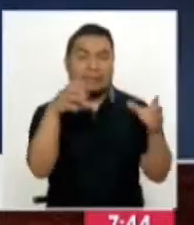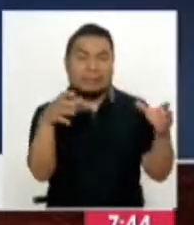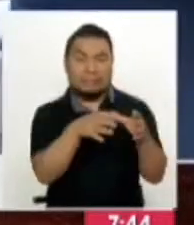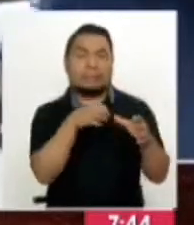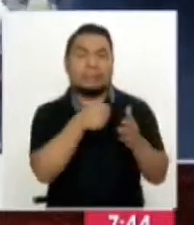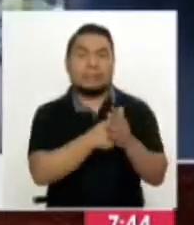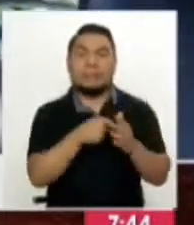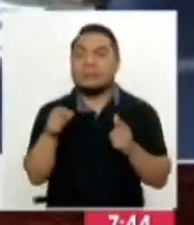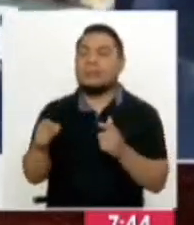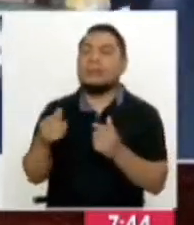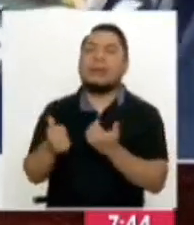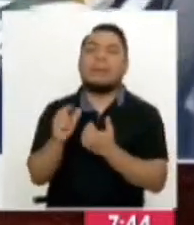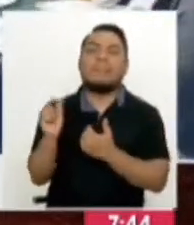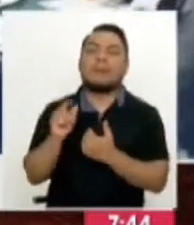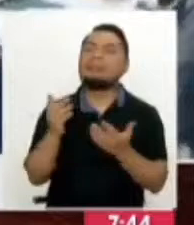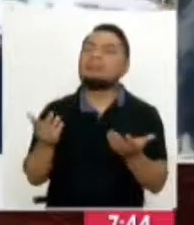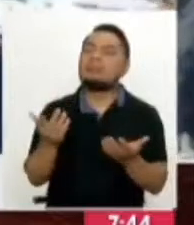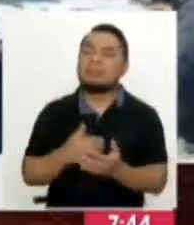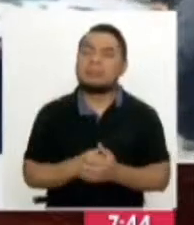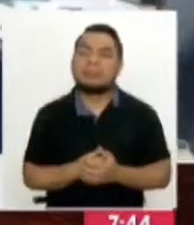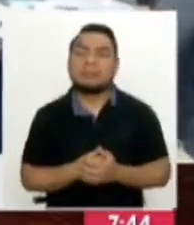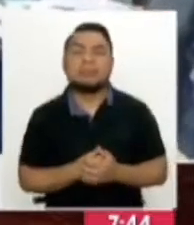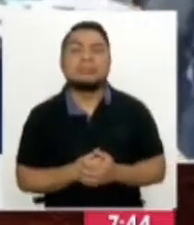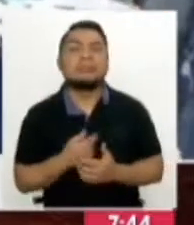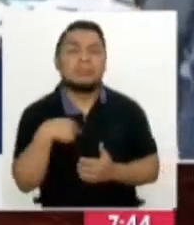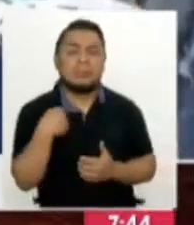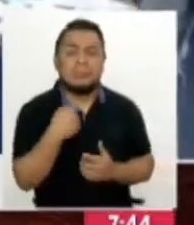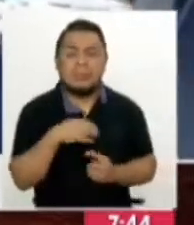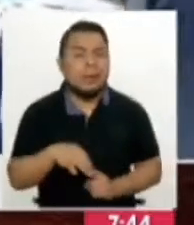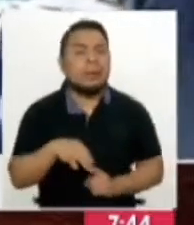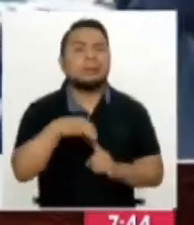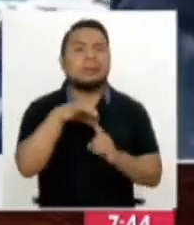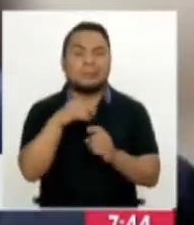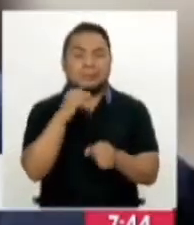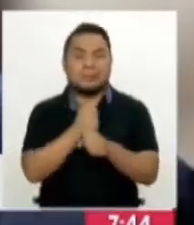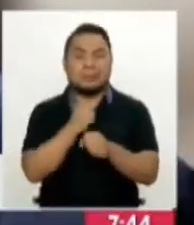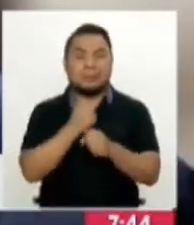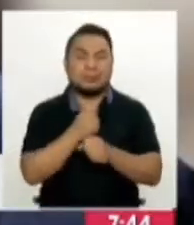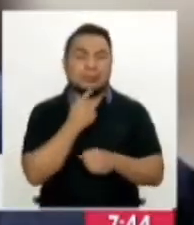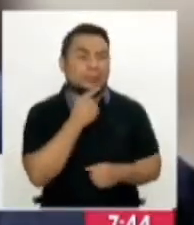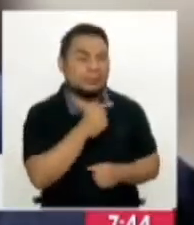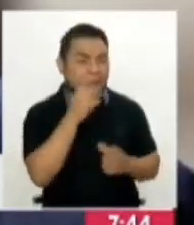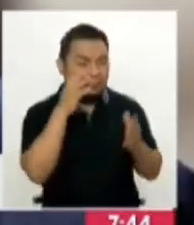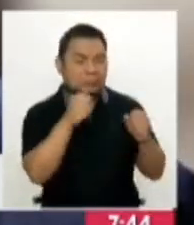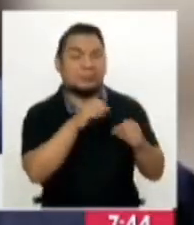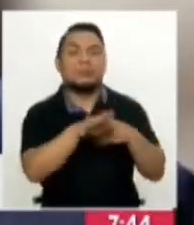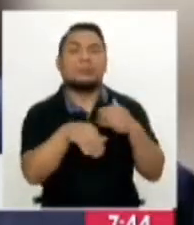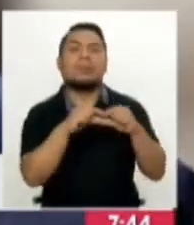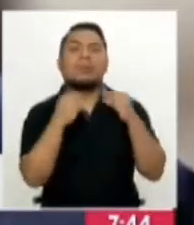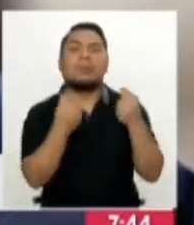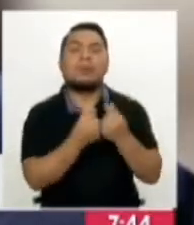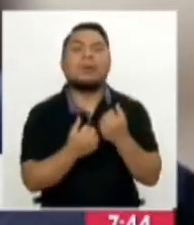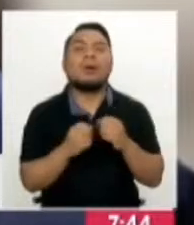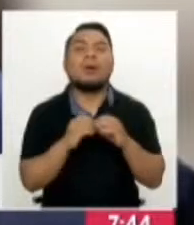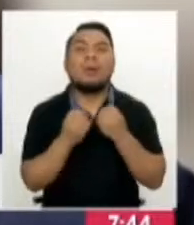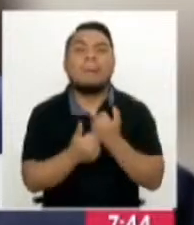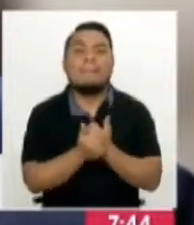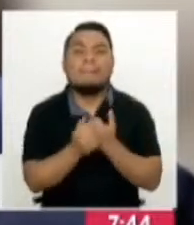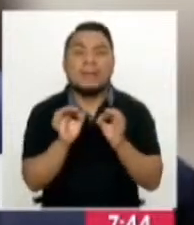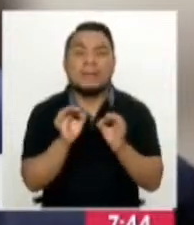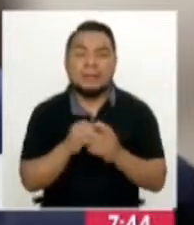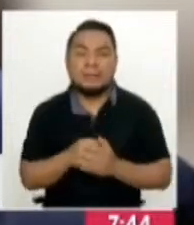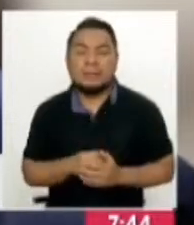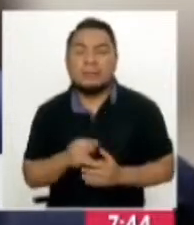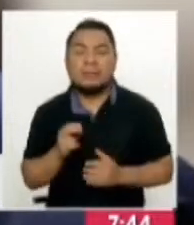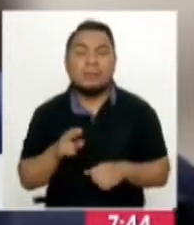de combatir. Claro, nosotros nos dedicamos exclusivamente a identificar y desarticular organizaciones criminales